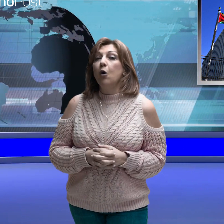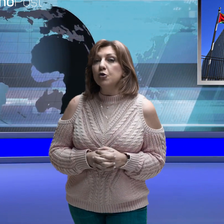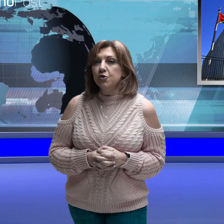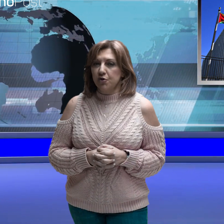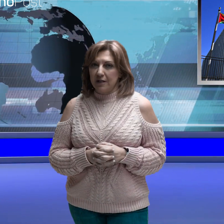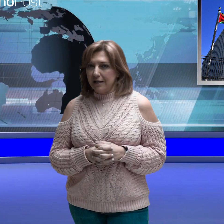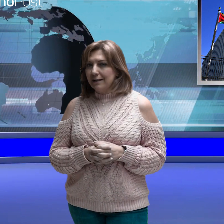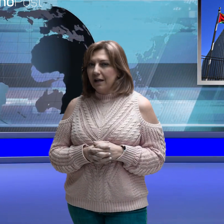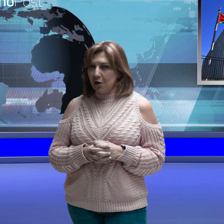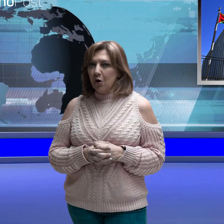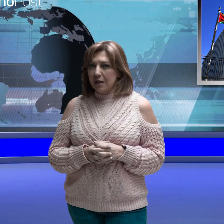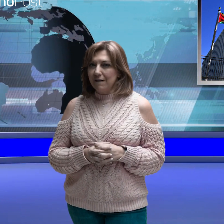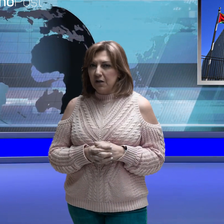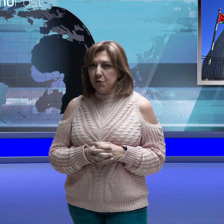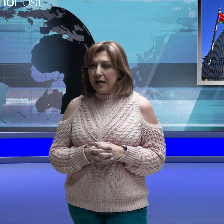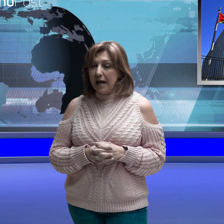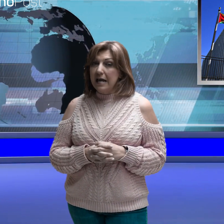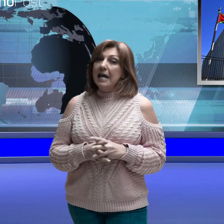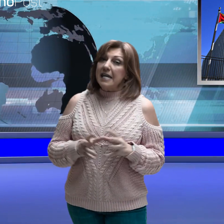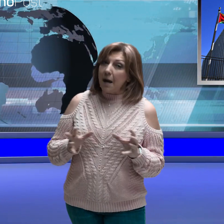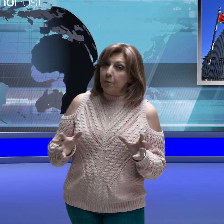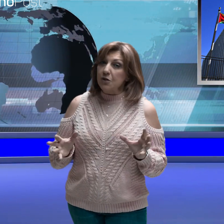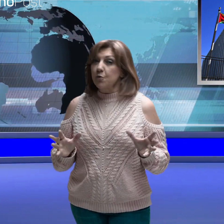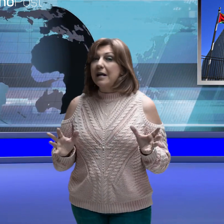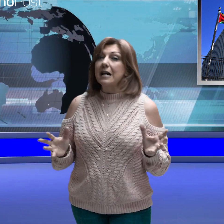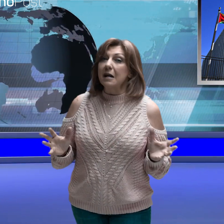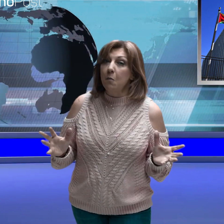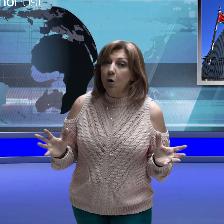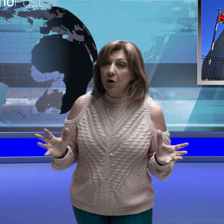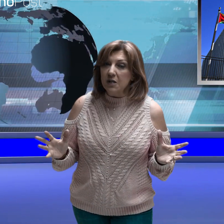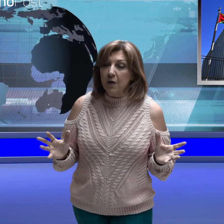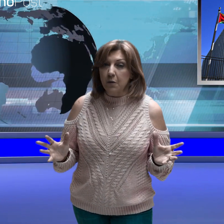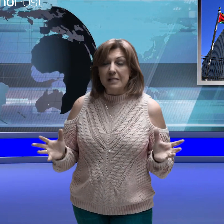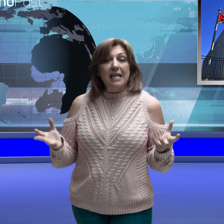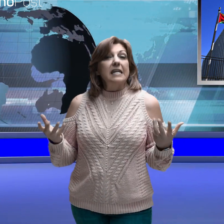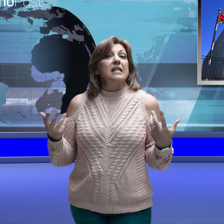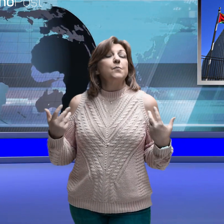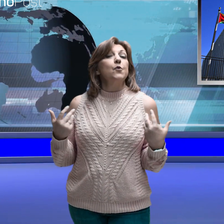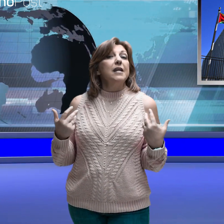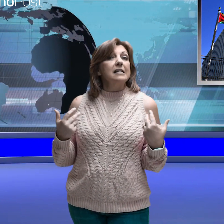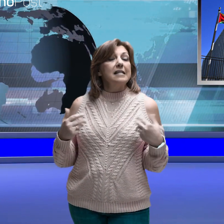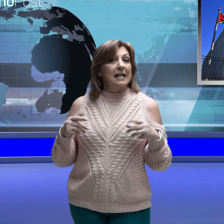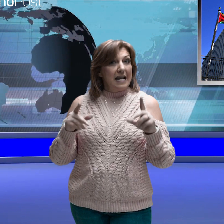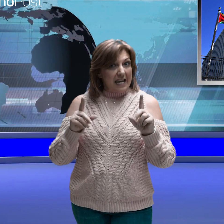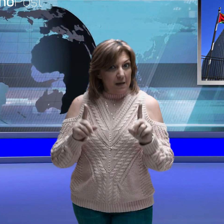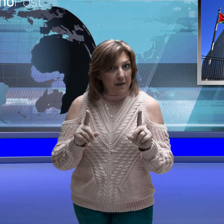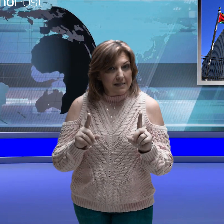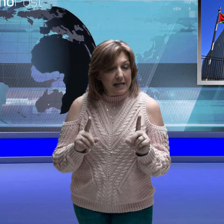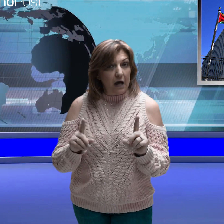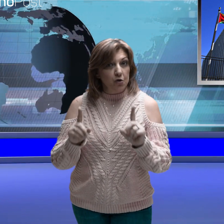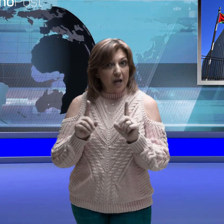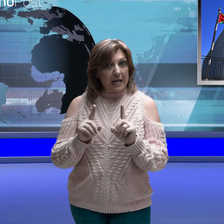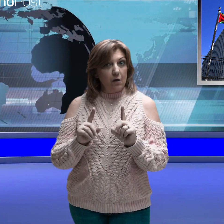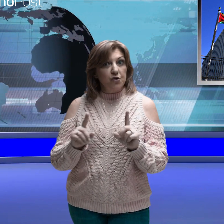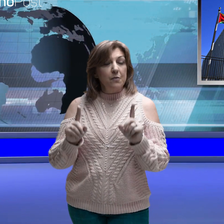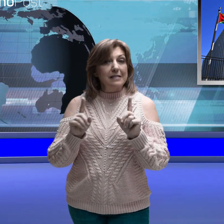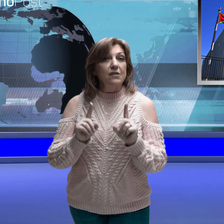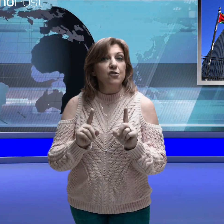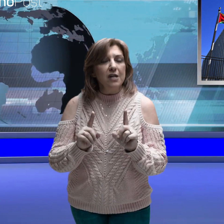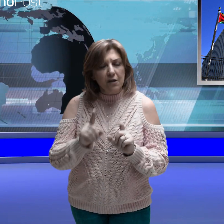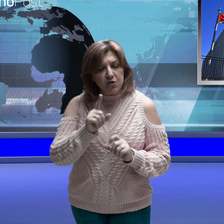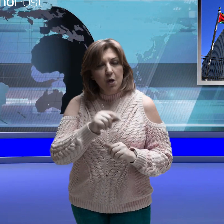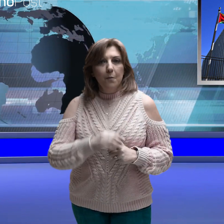algunos negocios en el interior de Venezuela y ha puesto en remojo las barbas de quienes pudieran ser investigados e